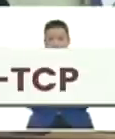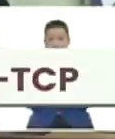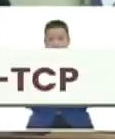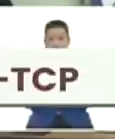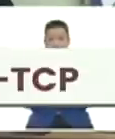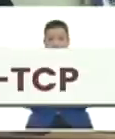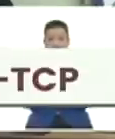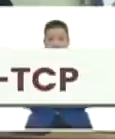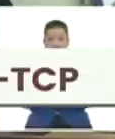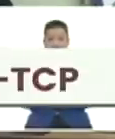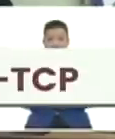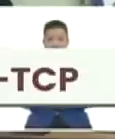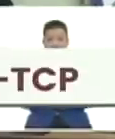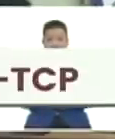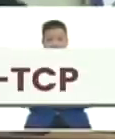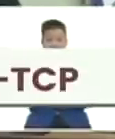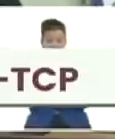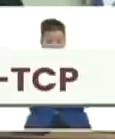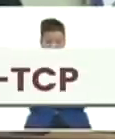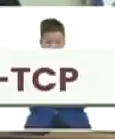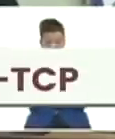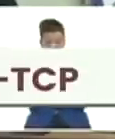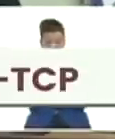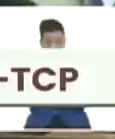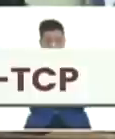Y cuando hablo con ustedes hoy,